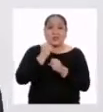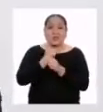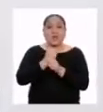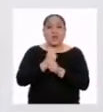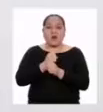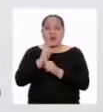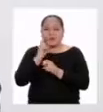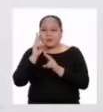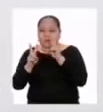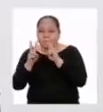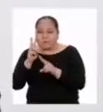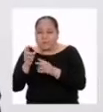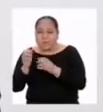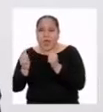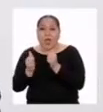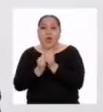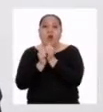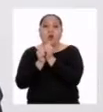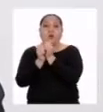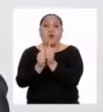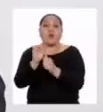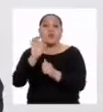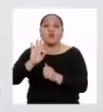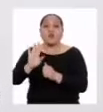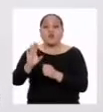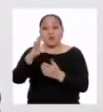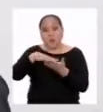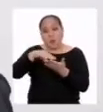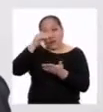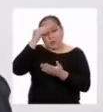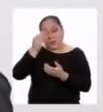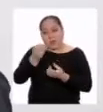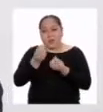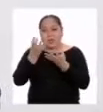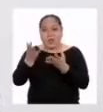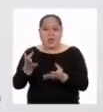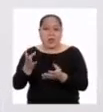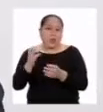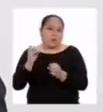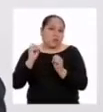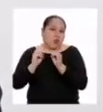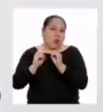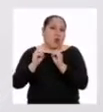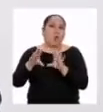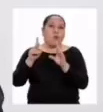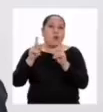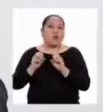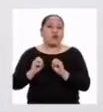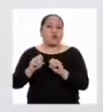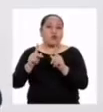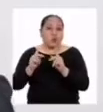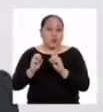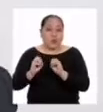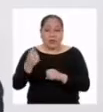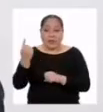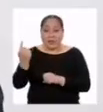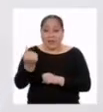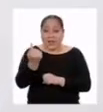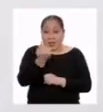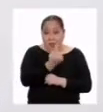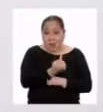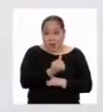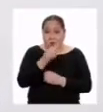es acompañar ese aprendizaje, dar opciones para que cada estudiante